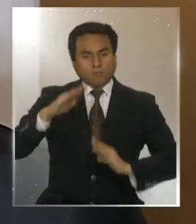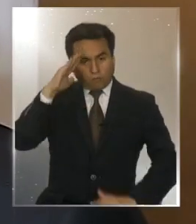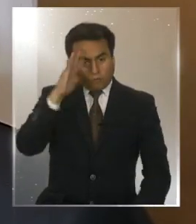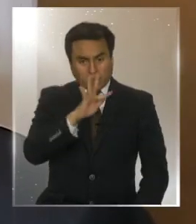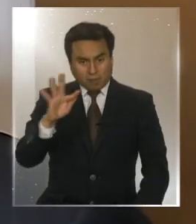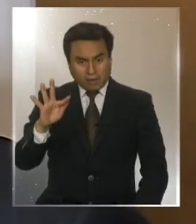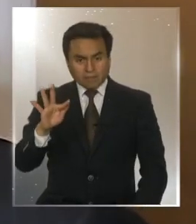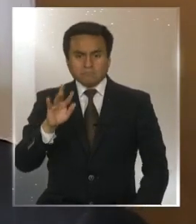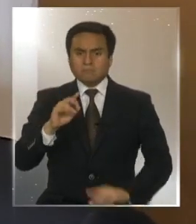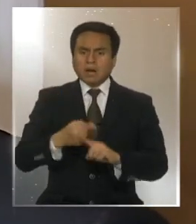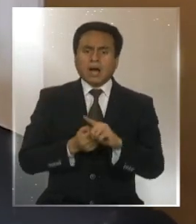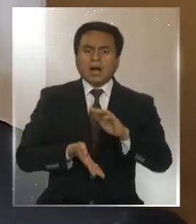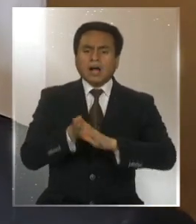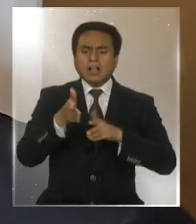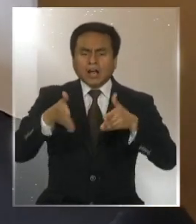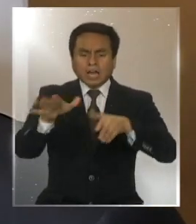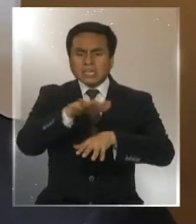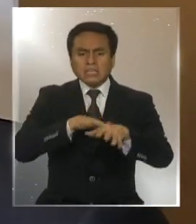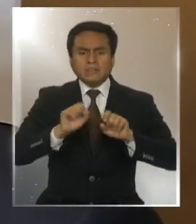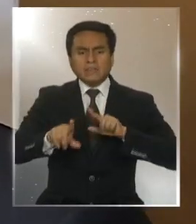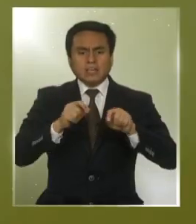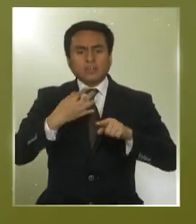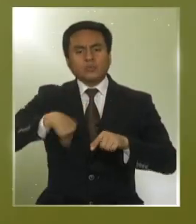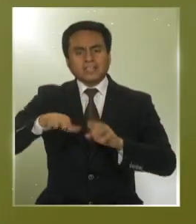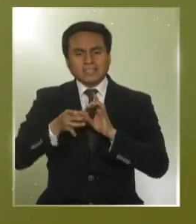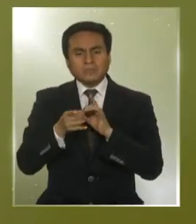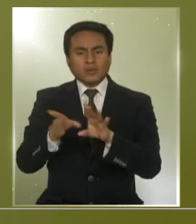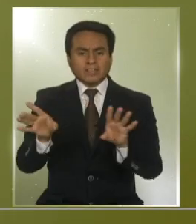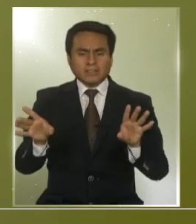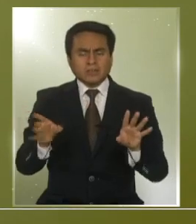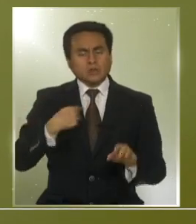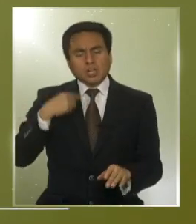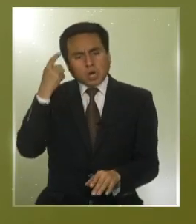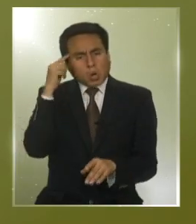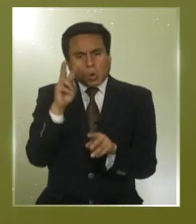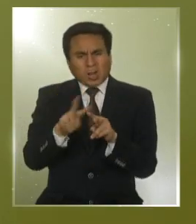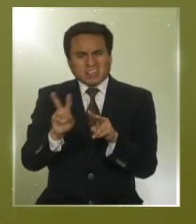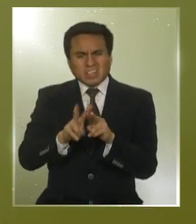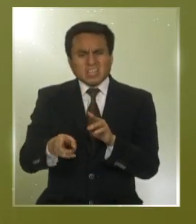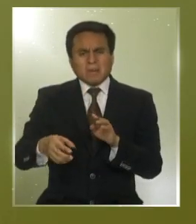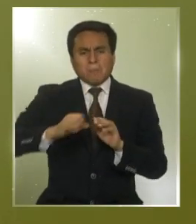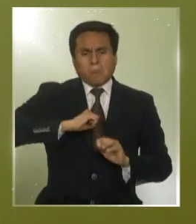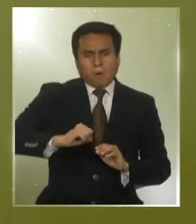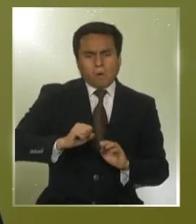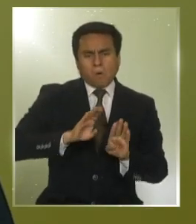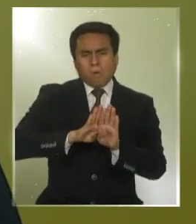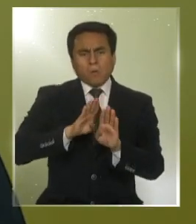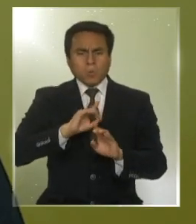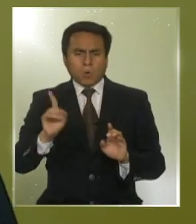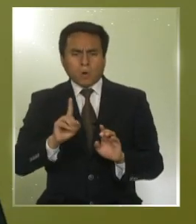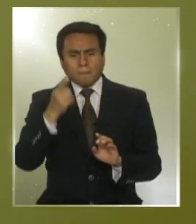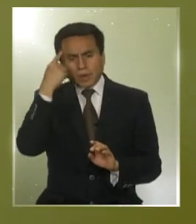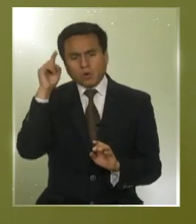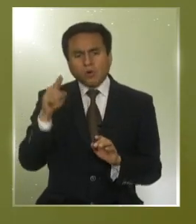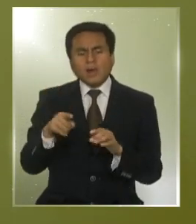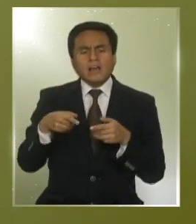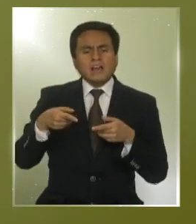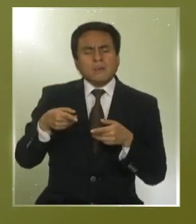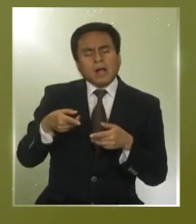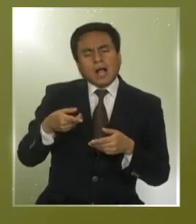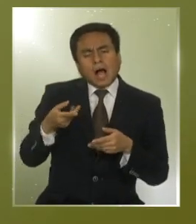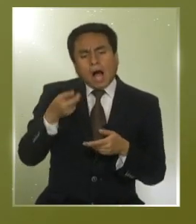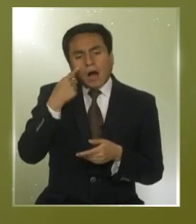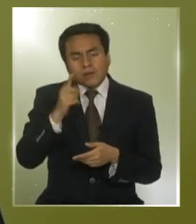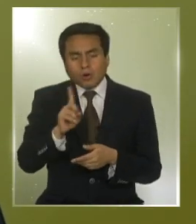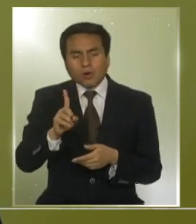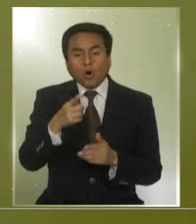que reconocimos que no fuimos capaces de defender nuestra democracia. No procede, creo yo, pegar portazo anticipado, pero tampoco dar cheque en blanco. Nosotros hemos